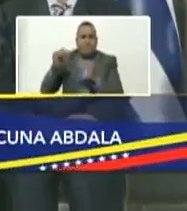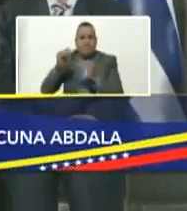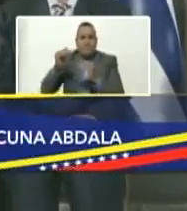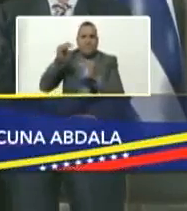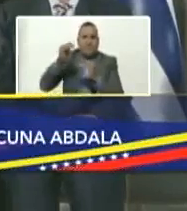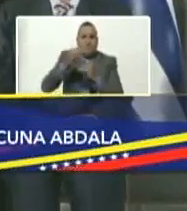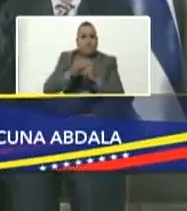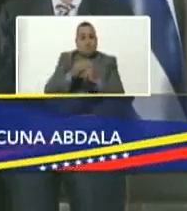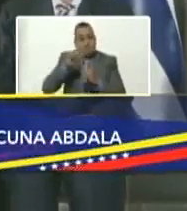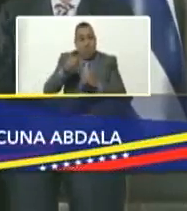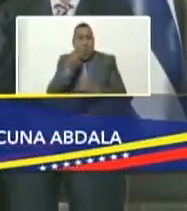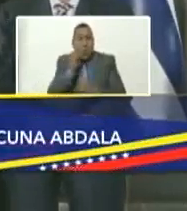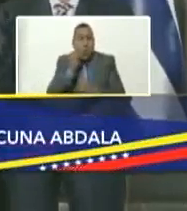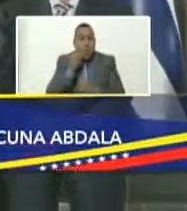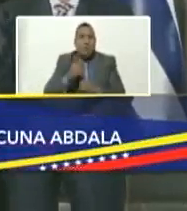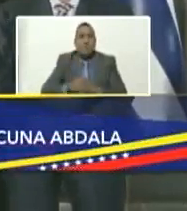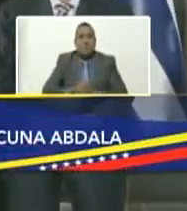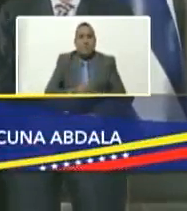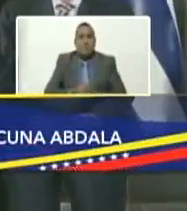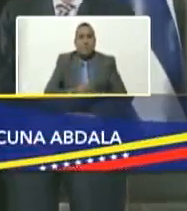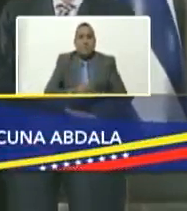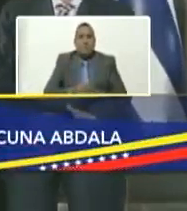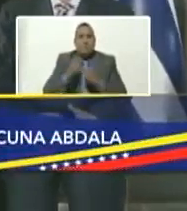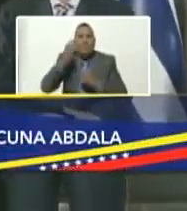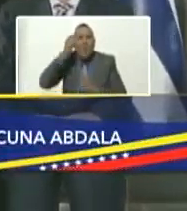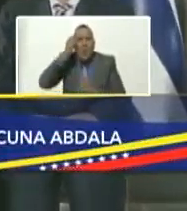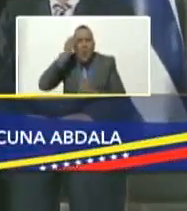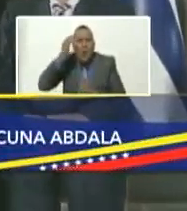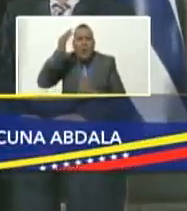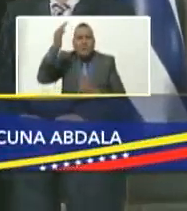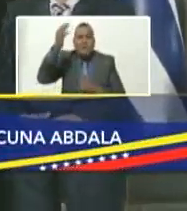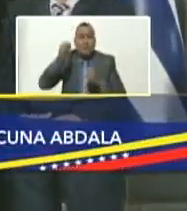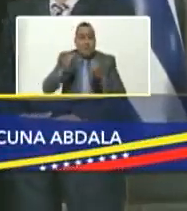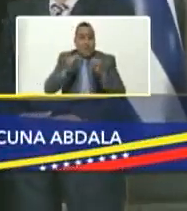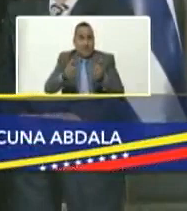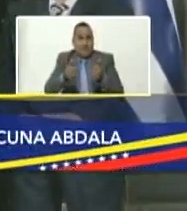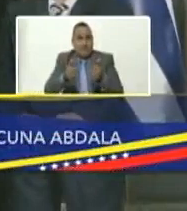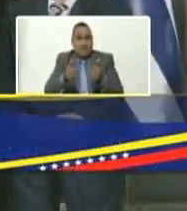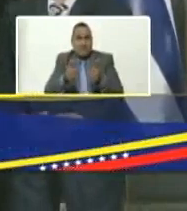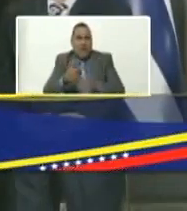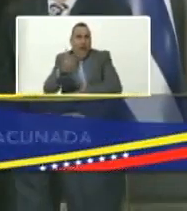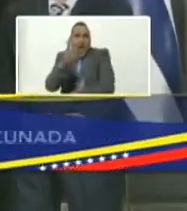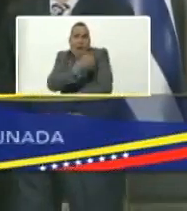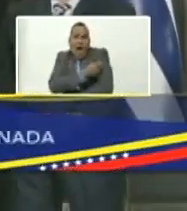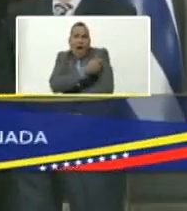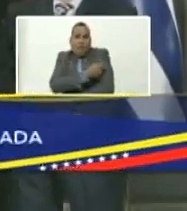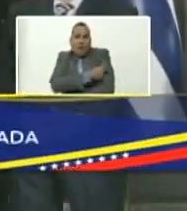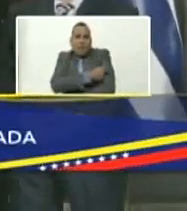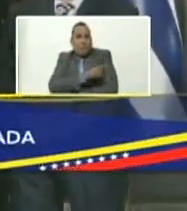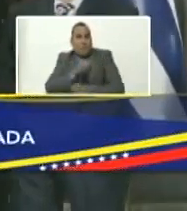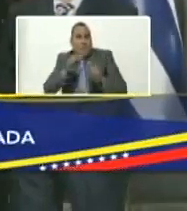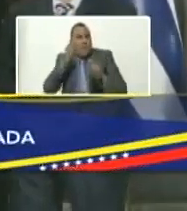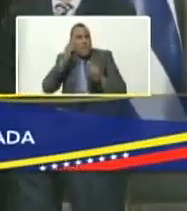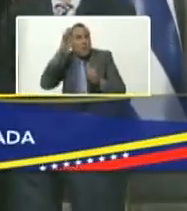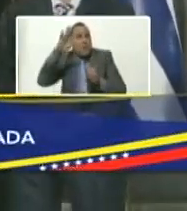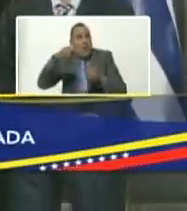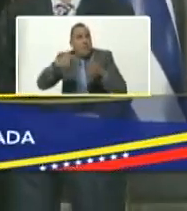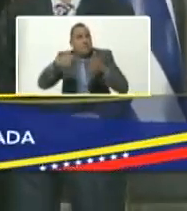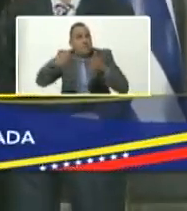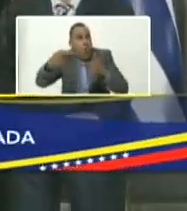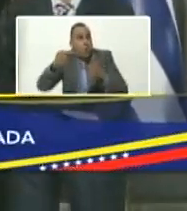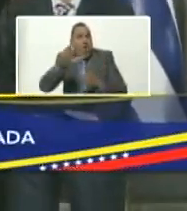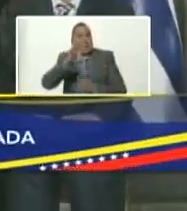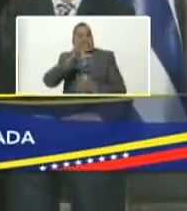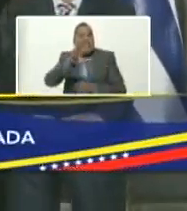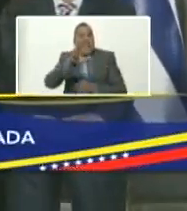Y jóvenes. Y con el sueño de empezar muy pronto a vacunar niños mayores de 3 años. Todos